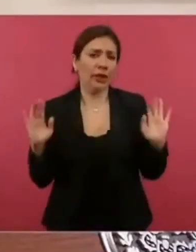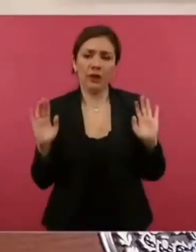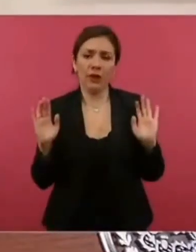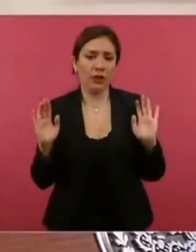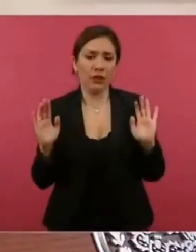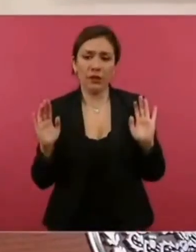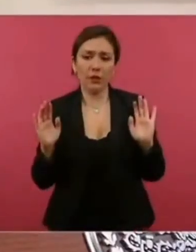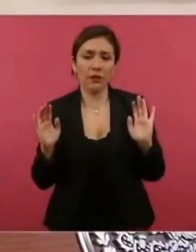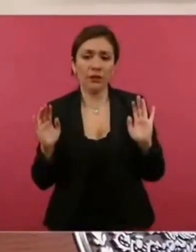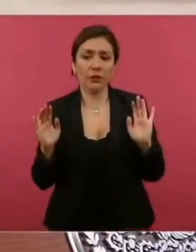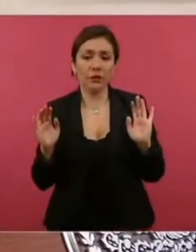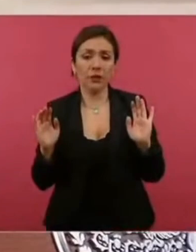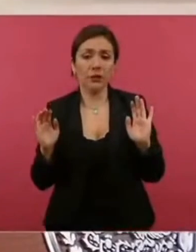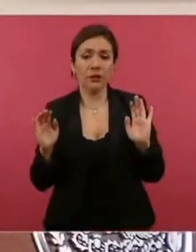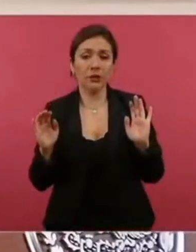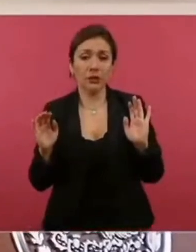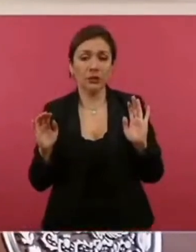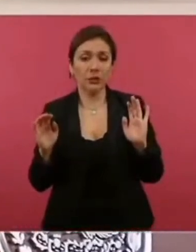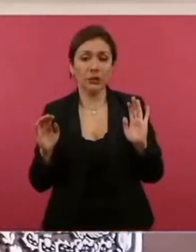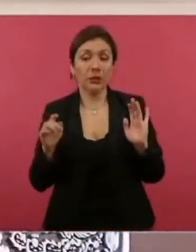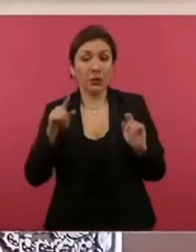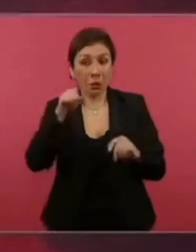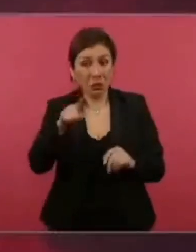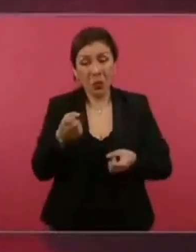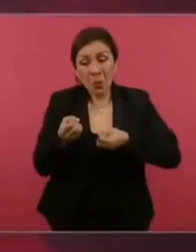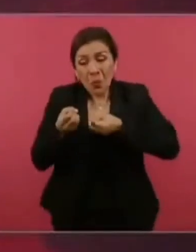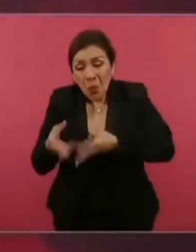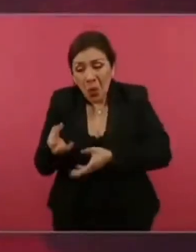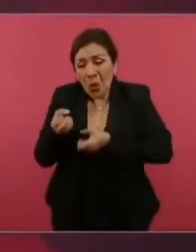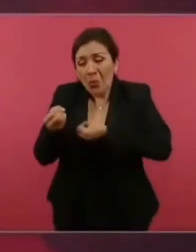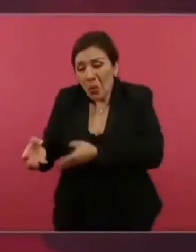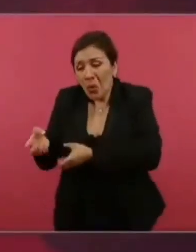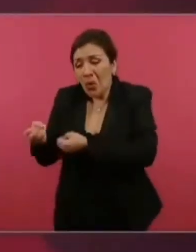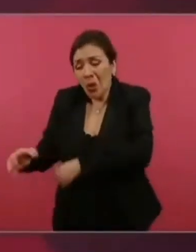No, no, no, no, no, no. No le des pescado.